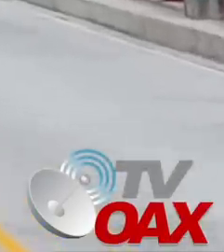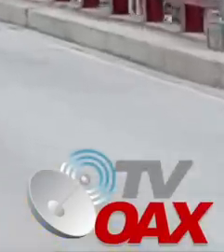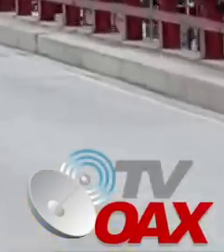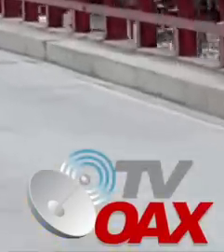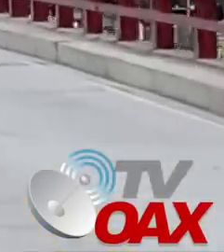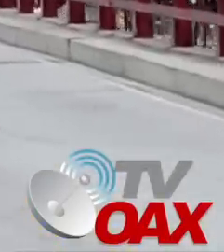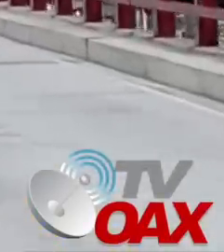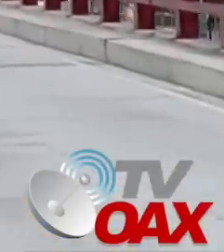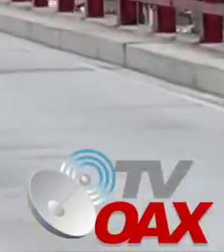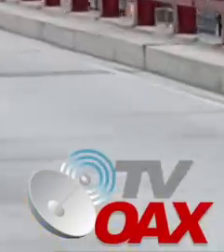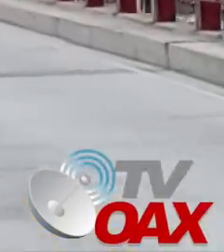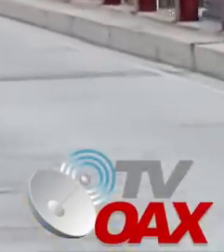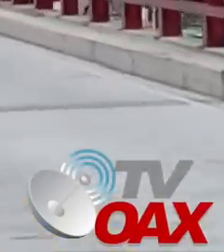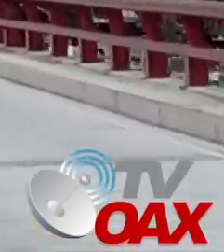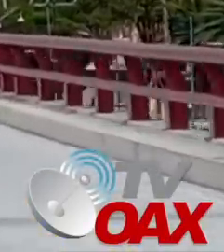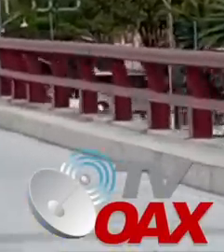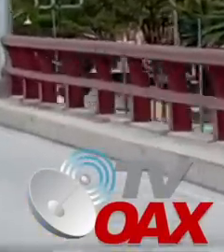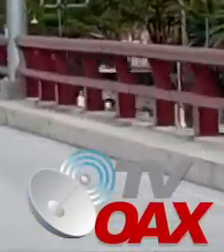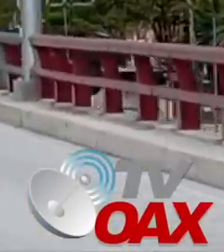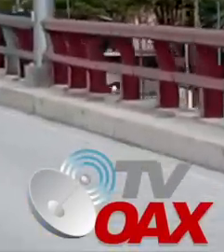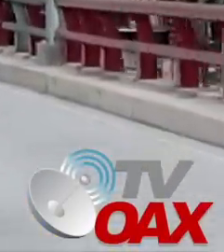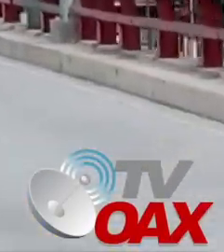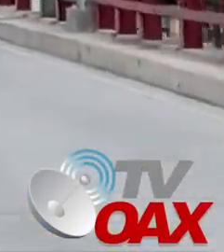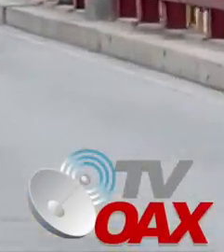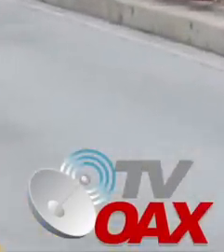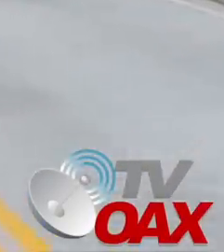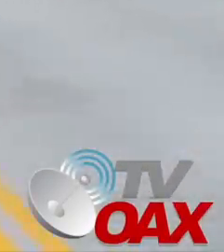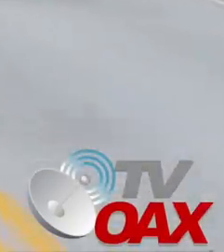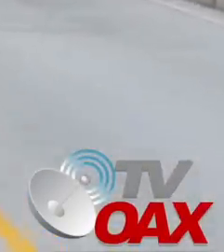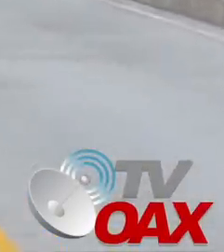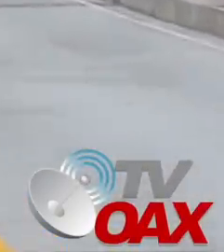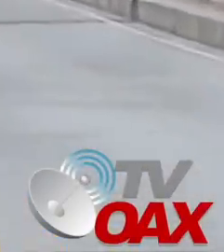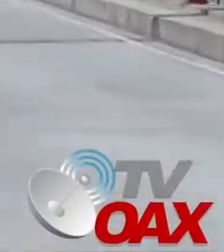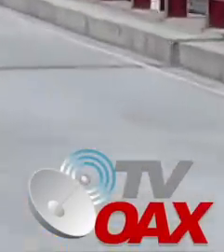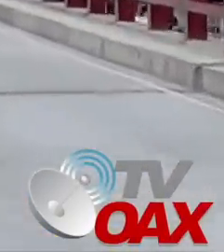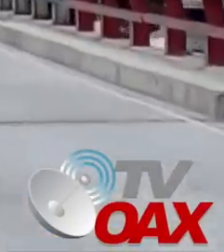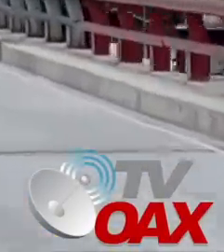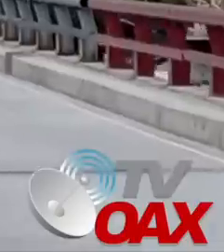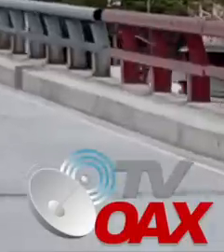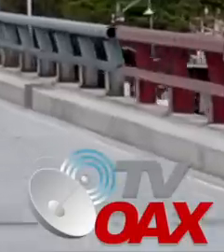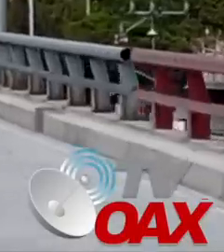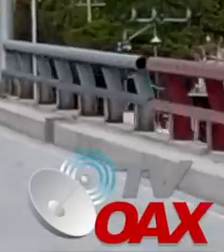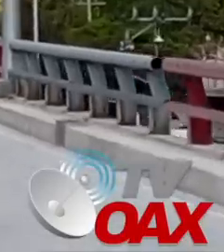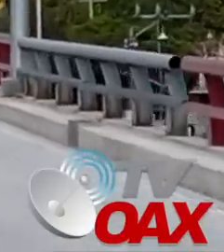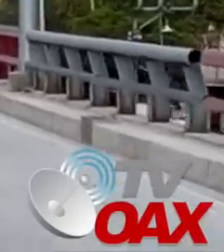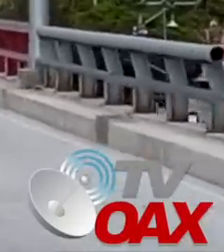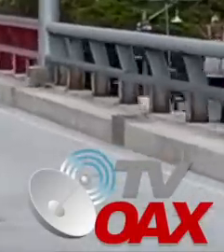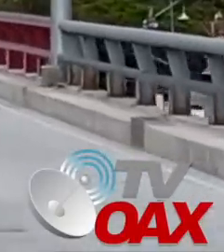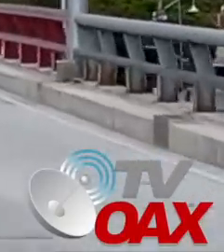en esta gran ciudad, el trolebús elevado en la alcaldía Iztapalapa.